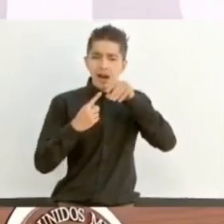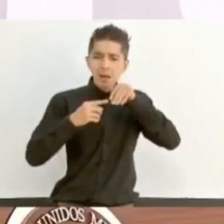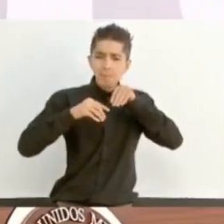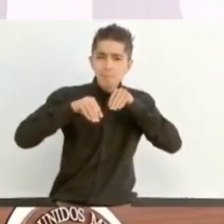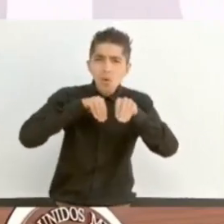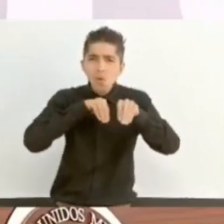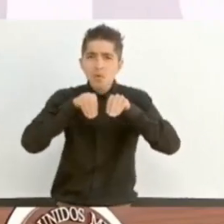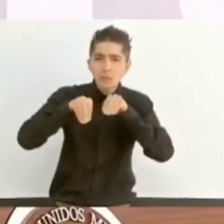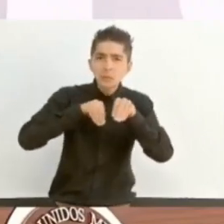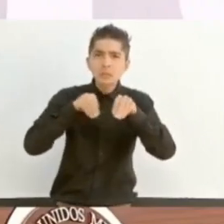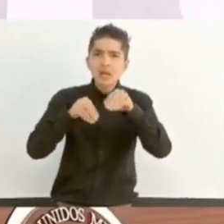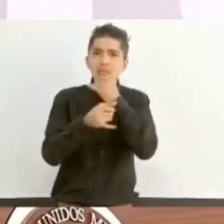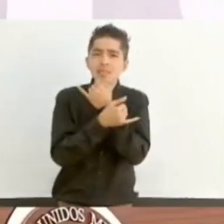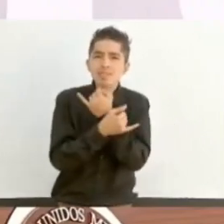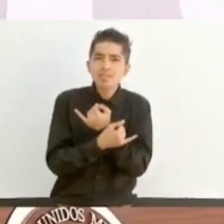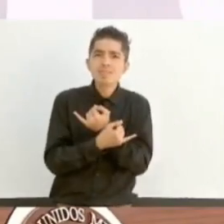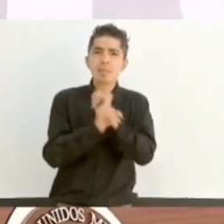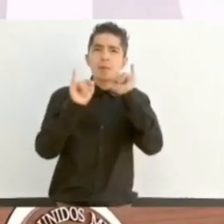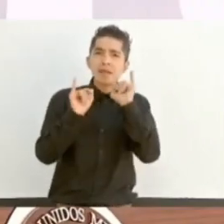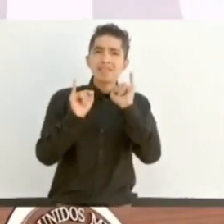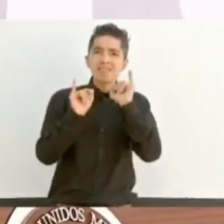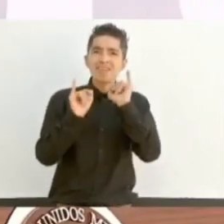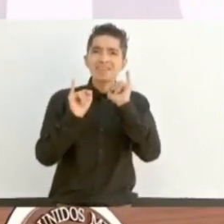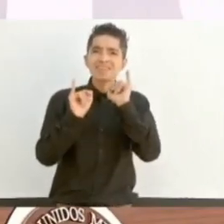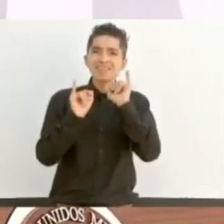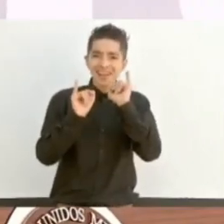movimiento de independencia nacional,